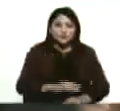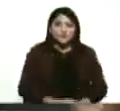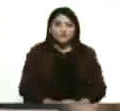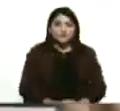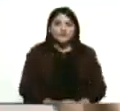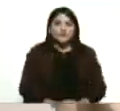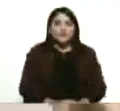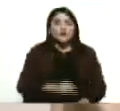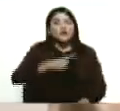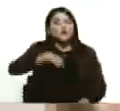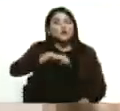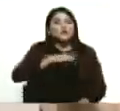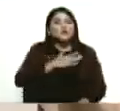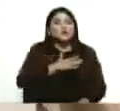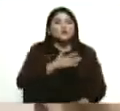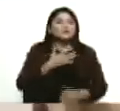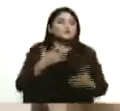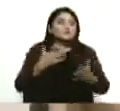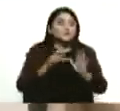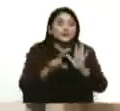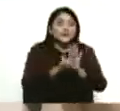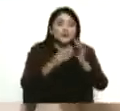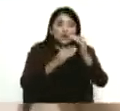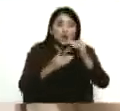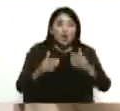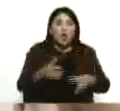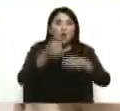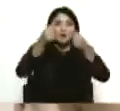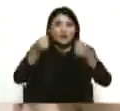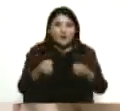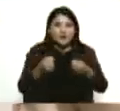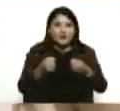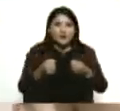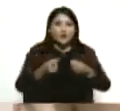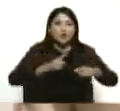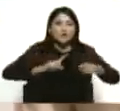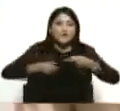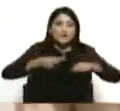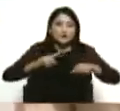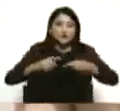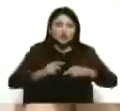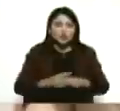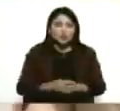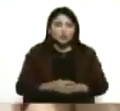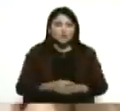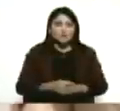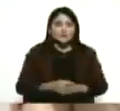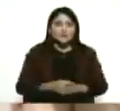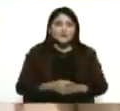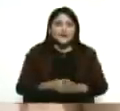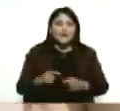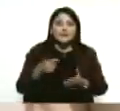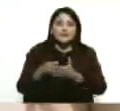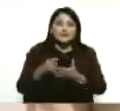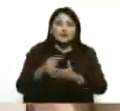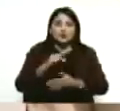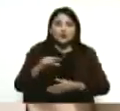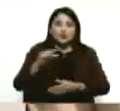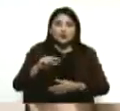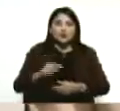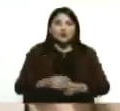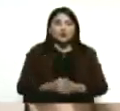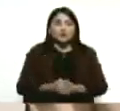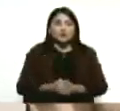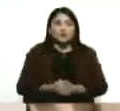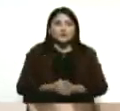estamos refiriendo a la Ley Orgánica de Coordinación y Armonización de las Potestades Tributarias de los Estados